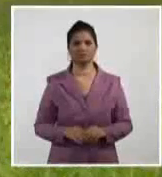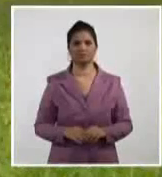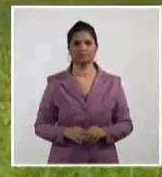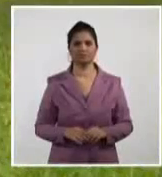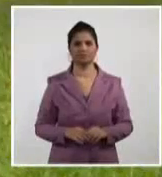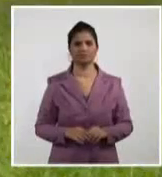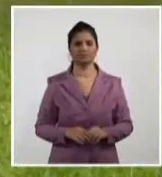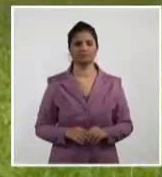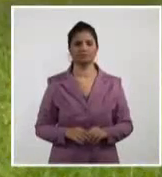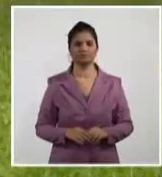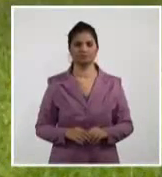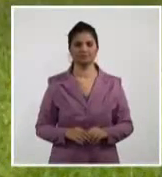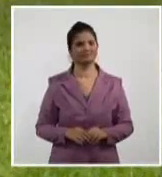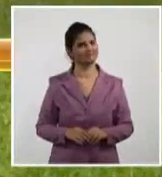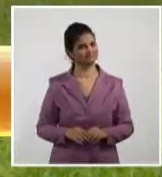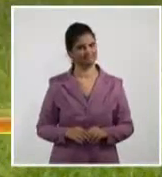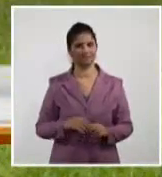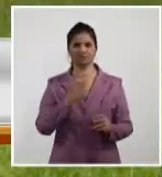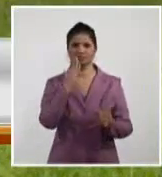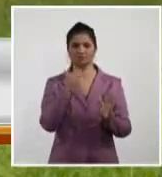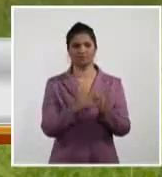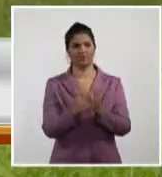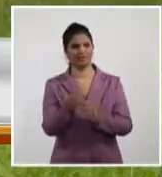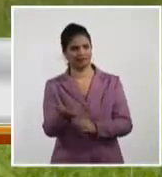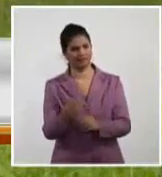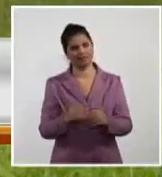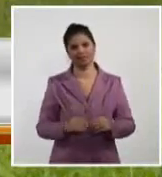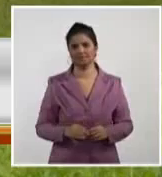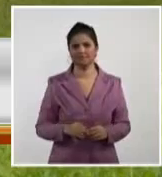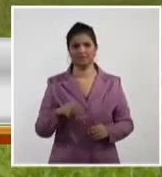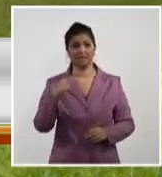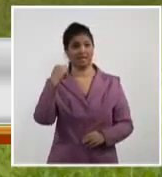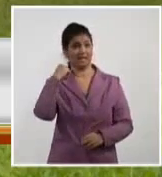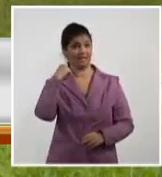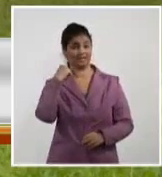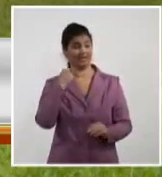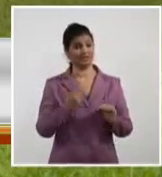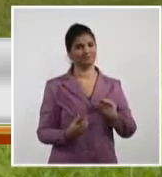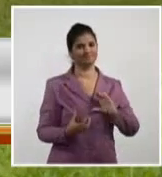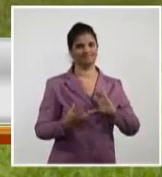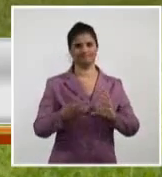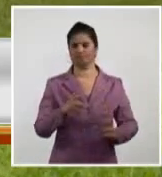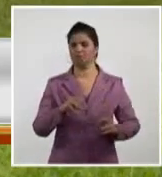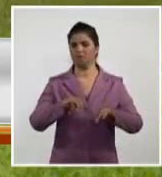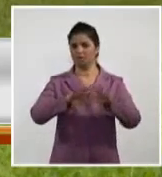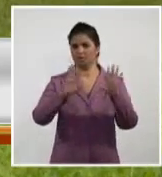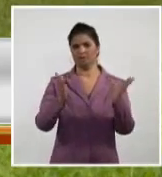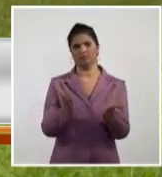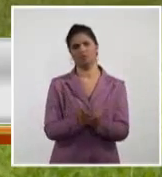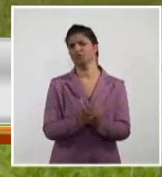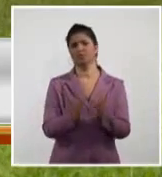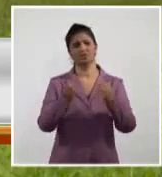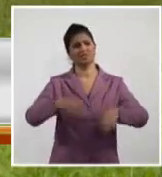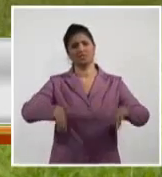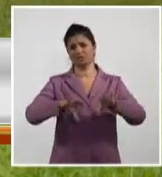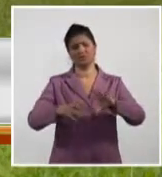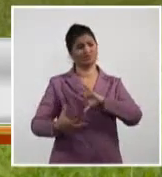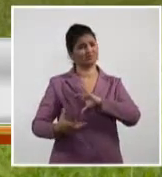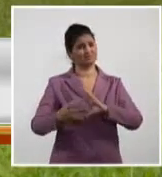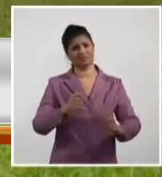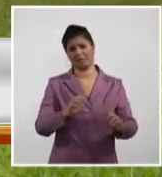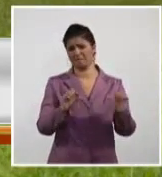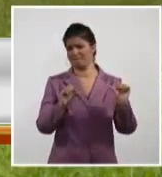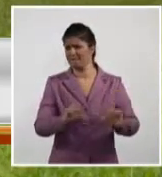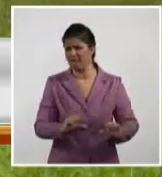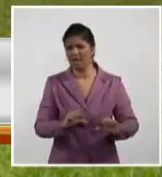¿Qué tal? ¿Cómo está? 2023 ha puesto a prueba los límites individuales y colectivos a nivel global.